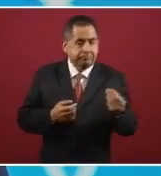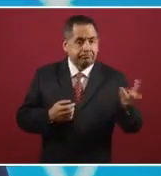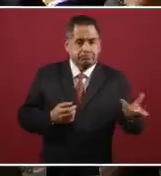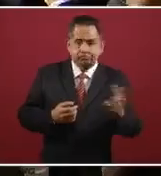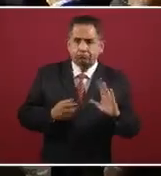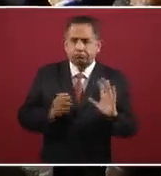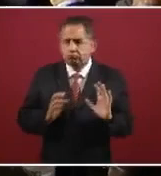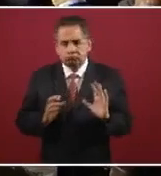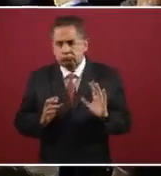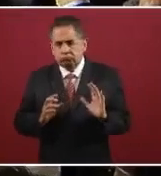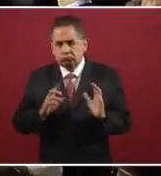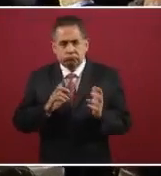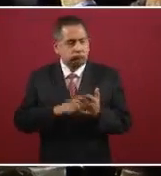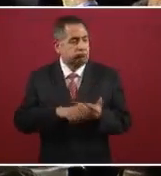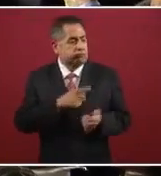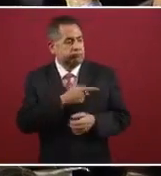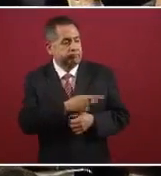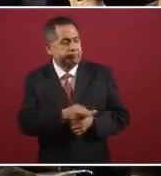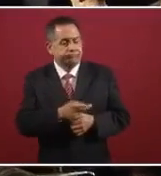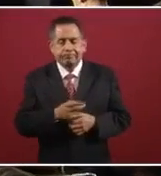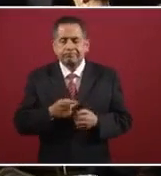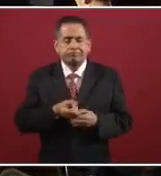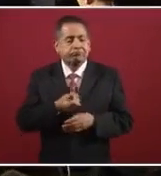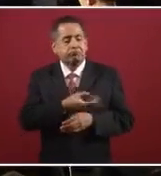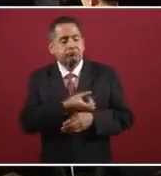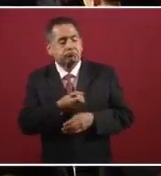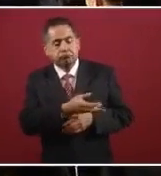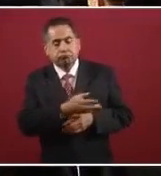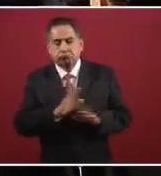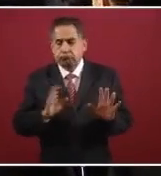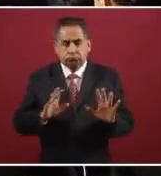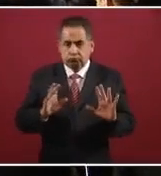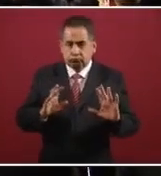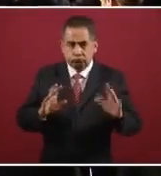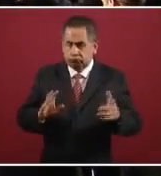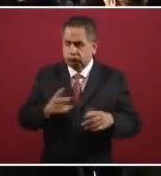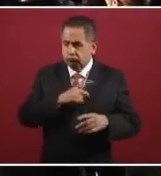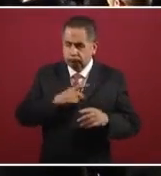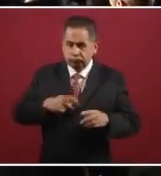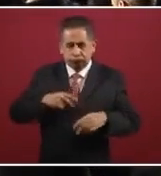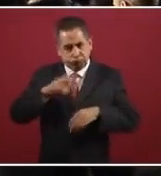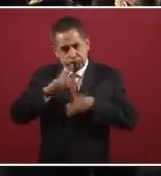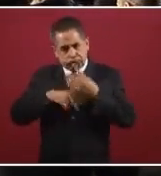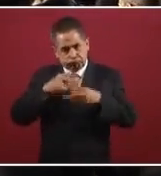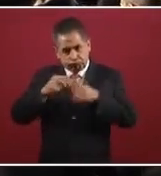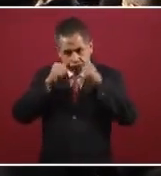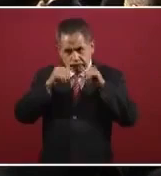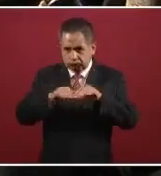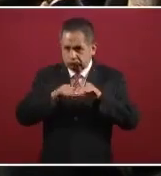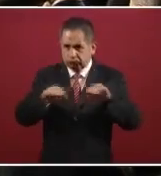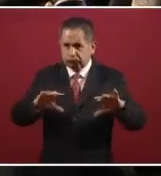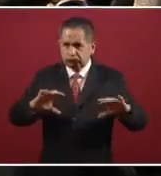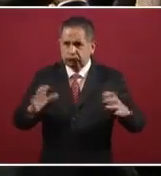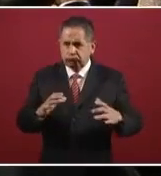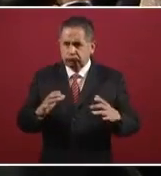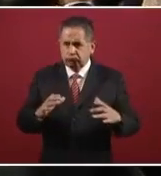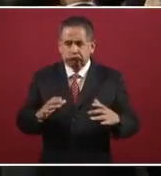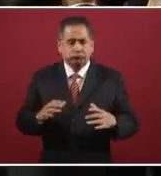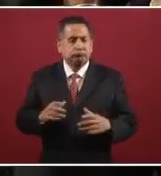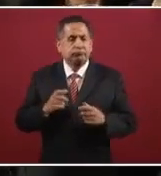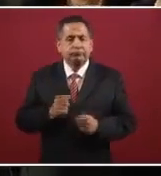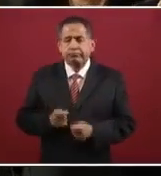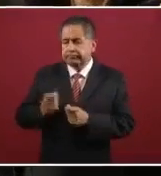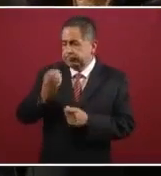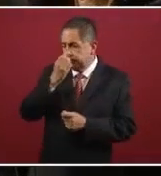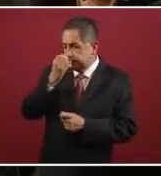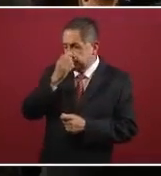algún pobre podría atraparlo, porque en el fondo era eso lo que nos decían, el poder resolver un plato de comida por lo menos